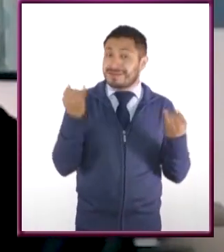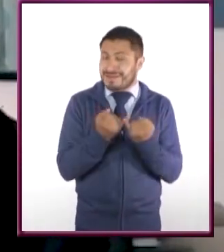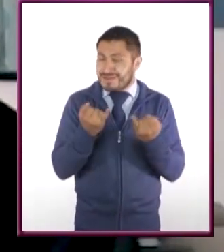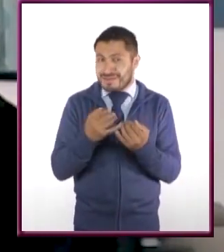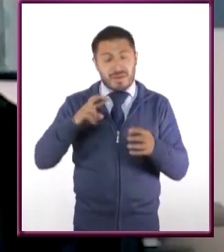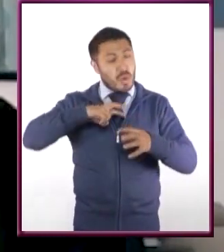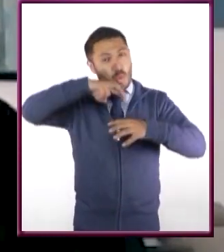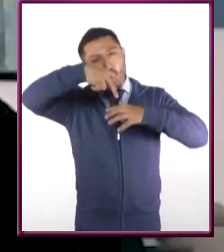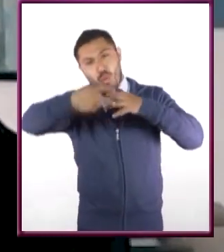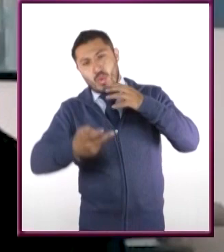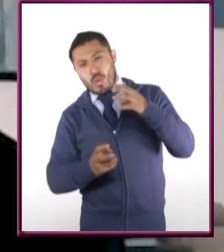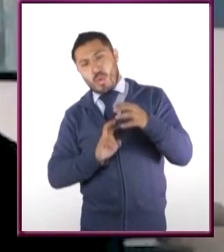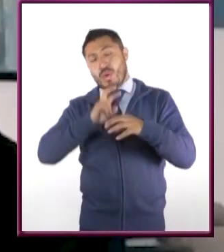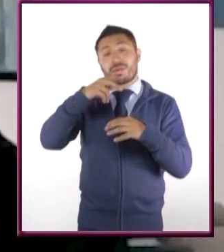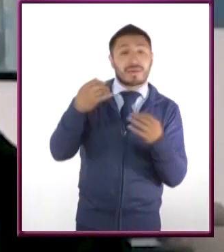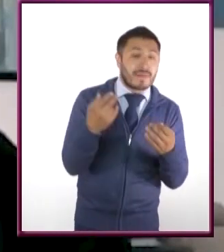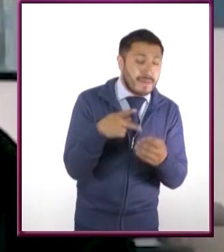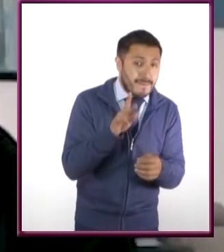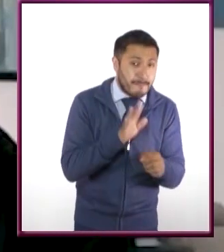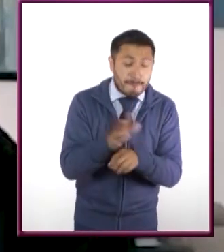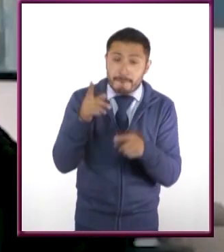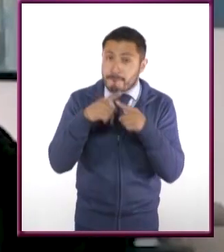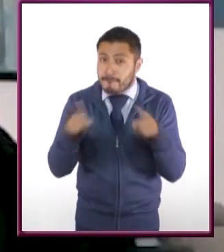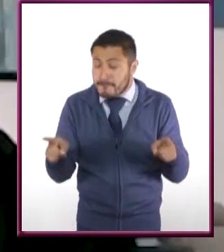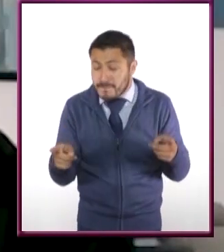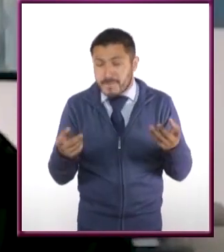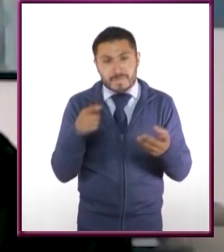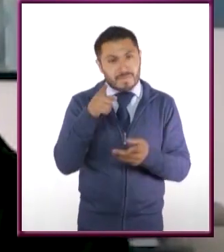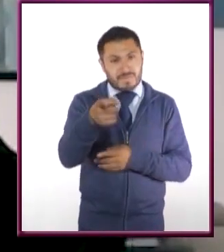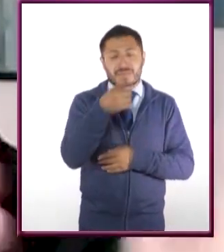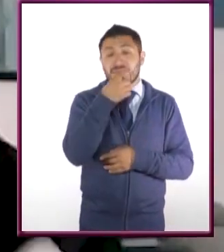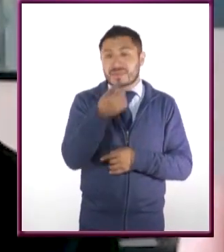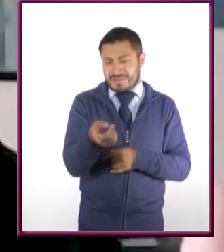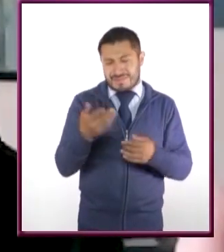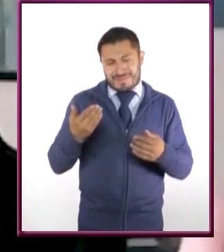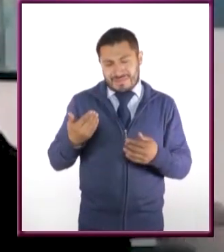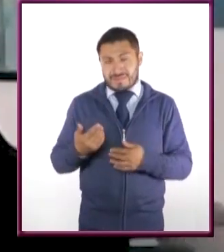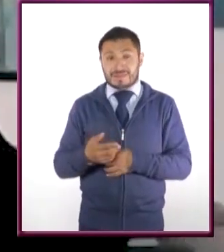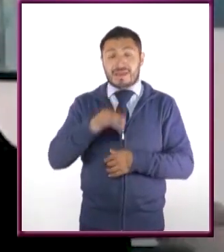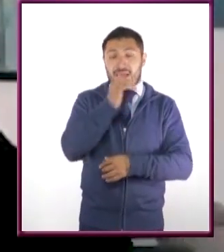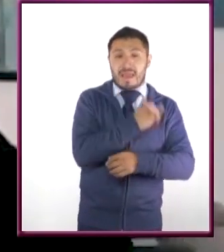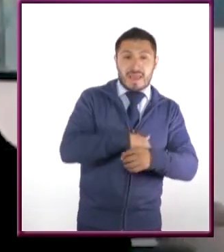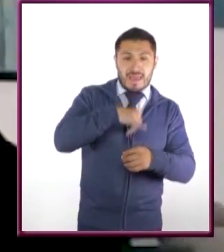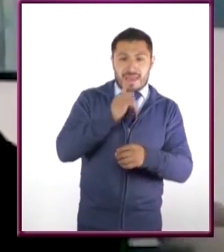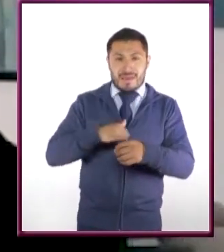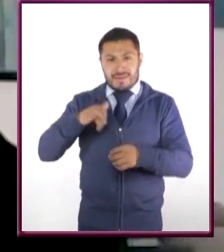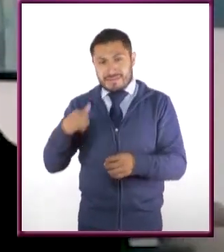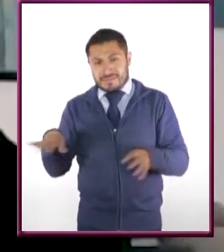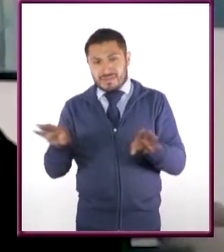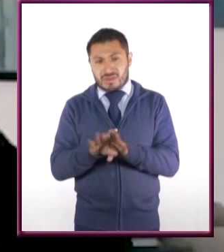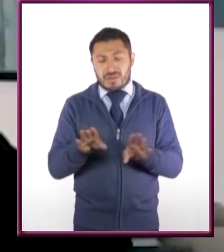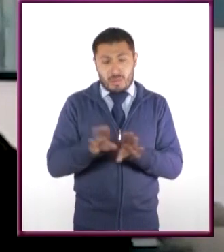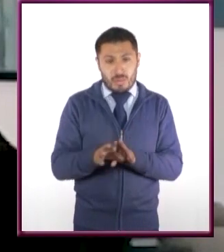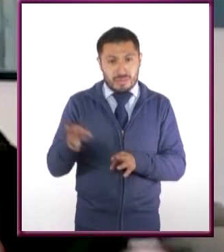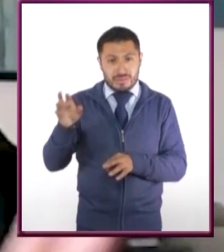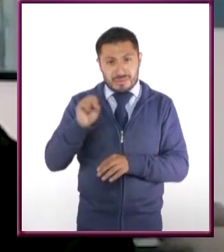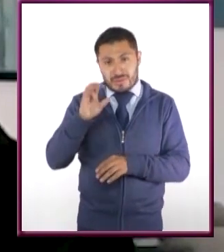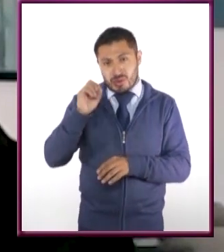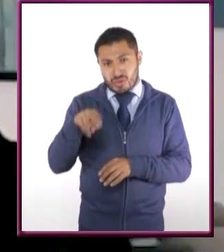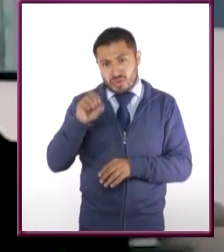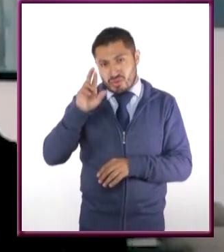receptor. La diferencia es, como comenté hace un momento, es que las ballenas usan las ondas sonoras